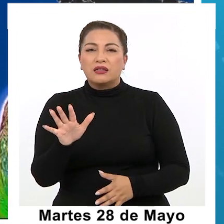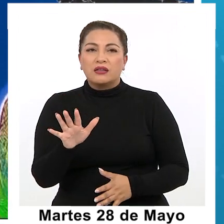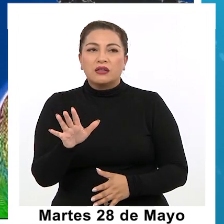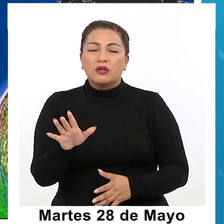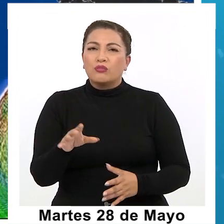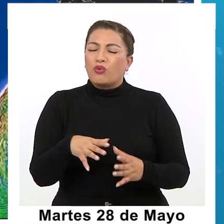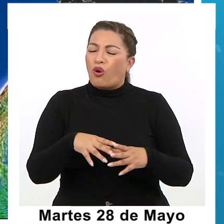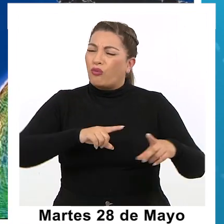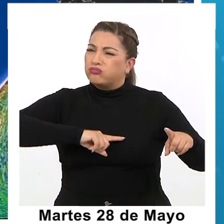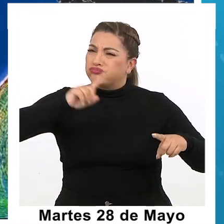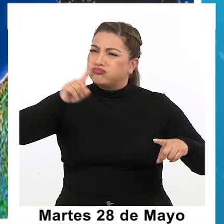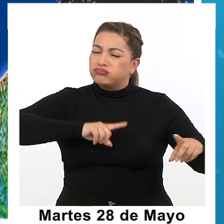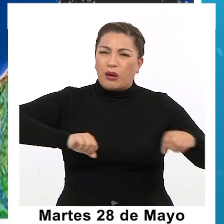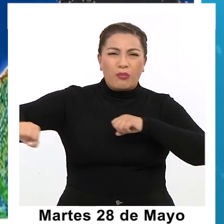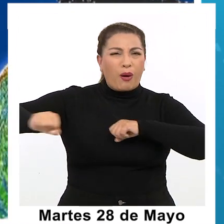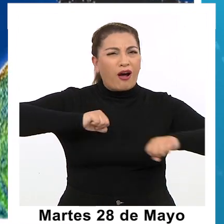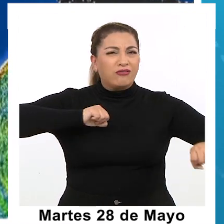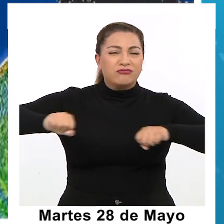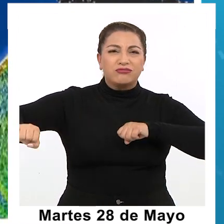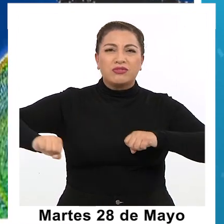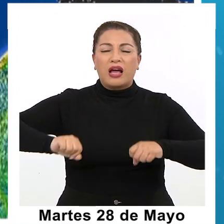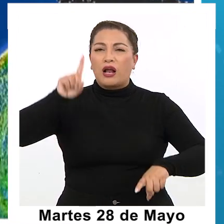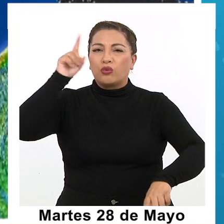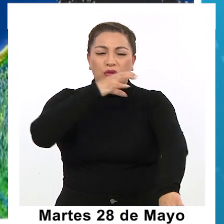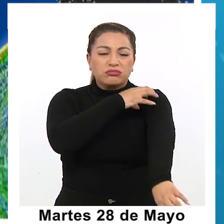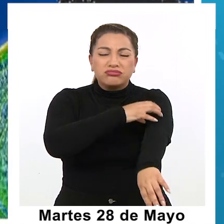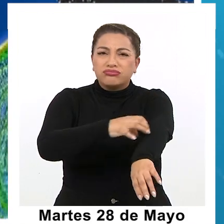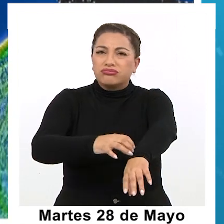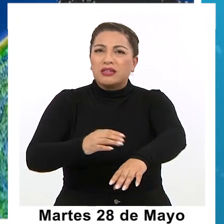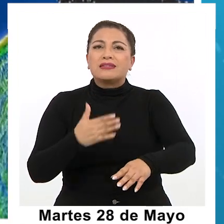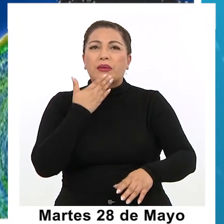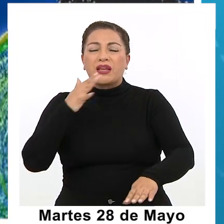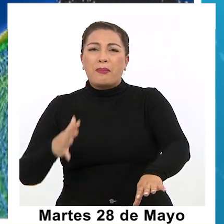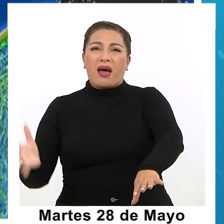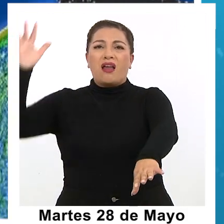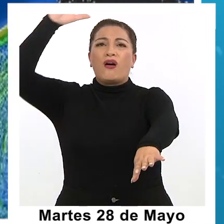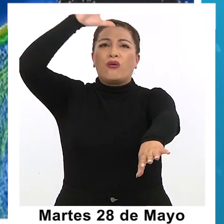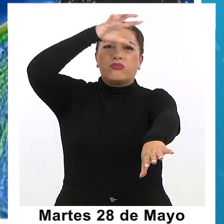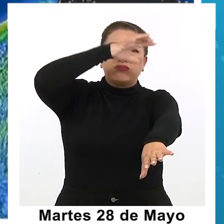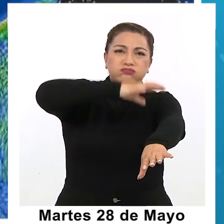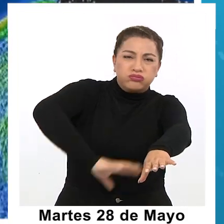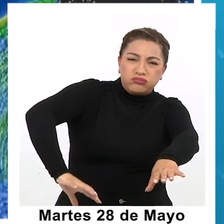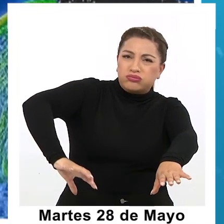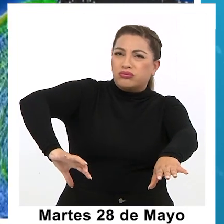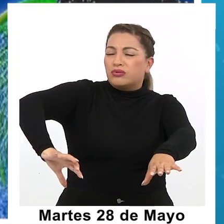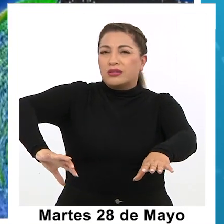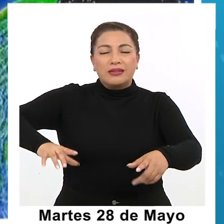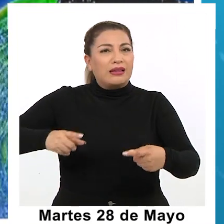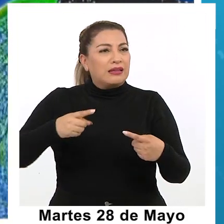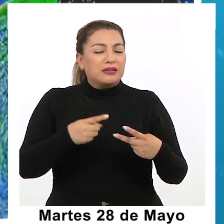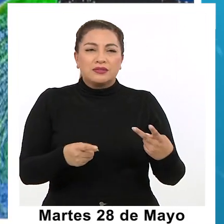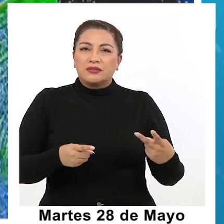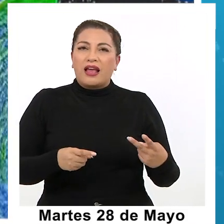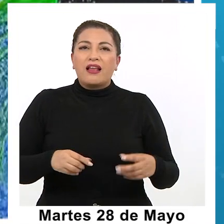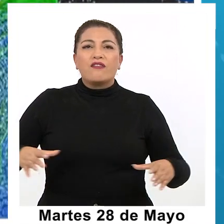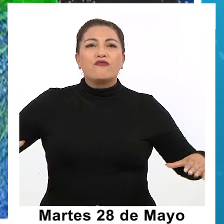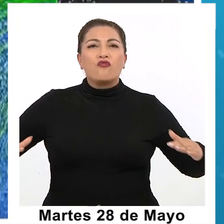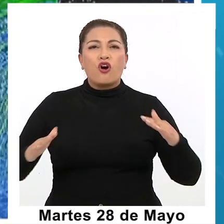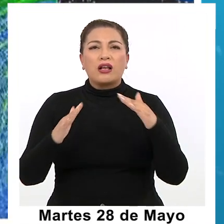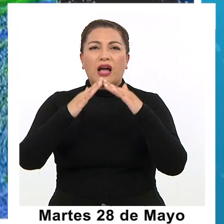impactos tremendos en la población, en regiones, tuvo un tsunami, el Riñiguazo, que es otro evento, erupción